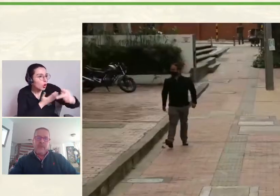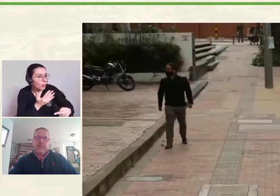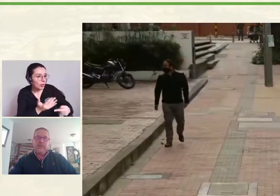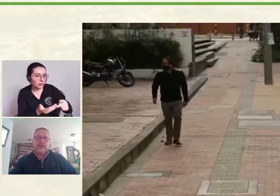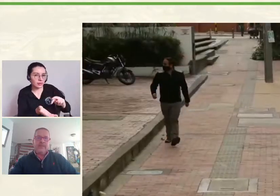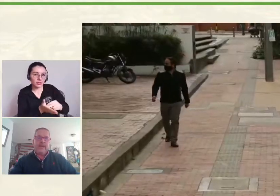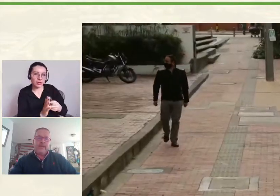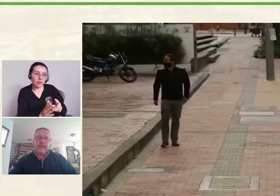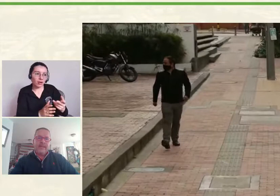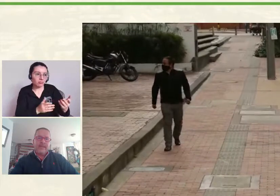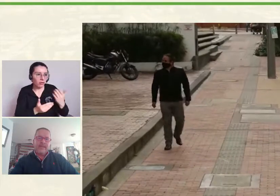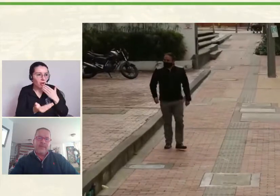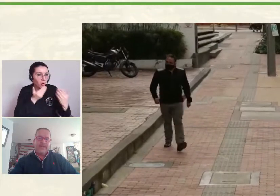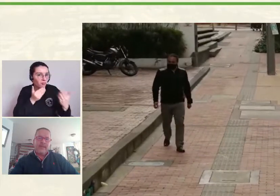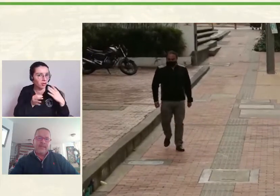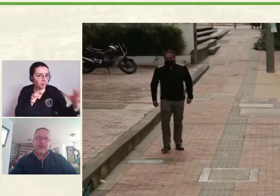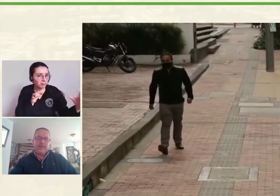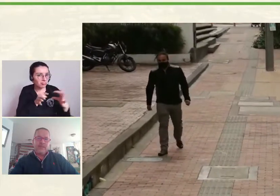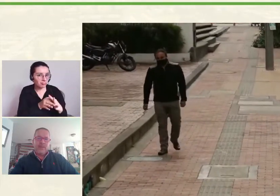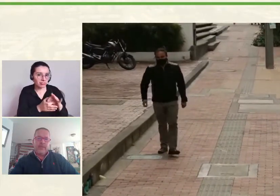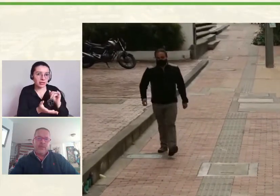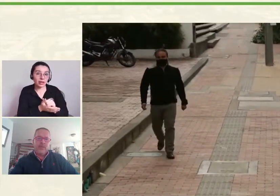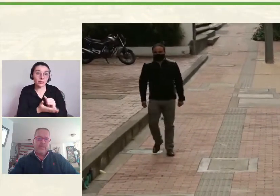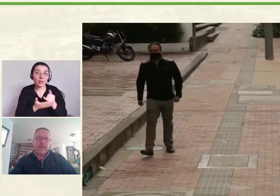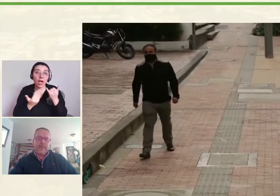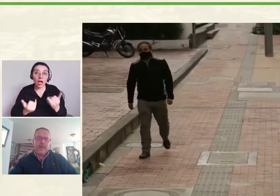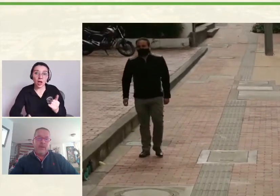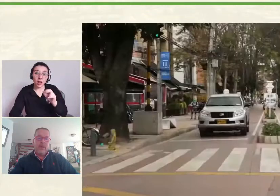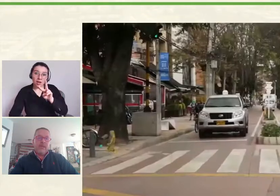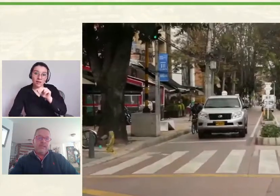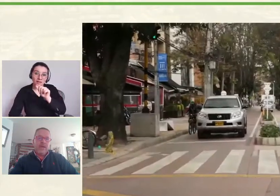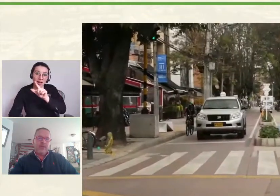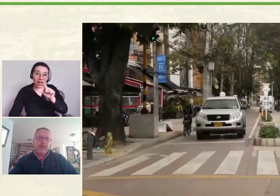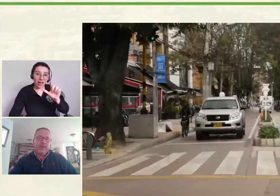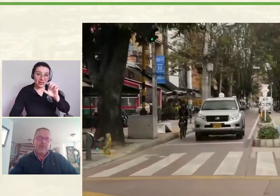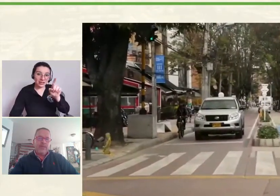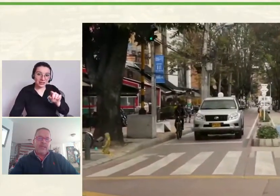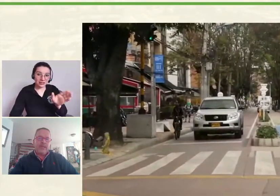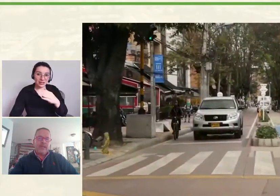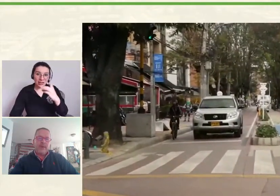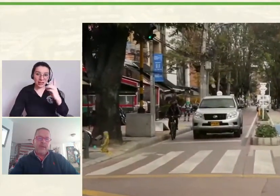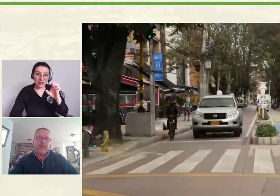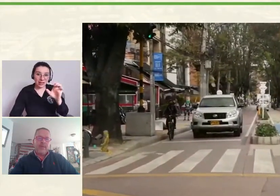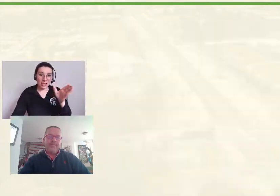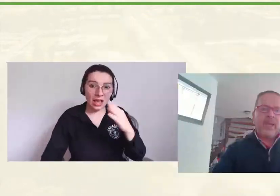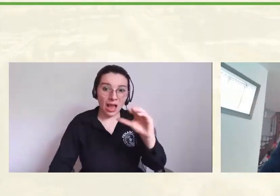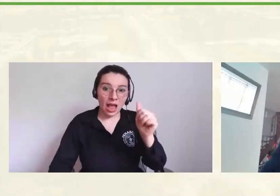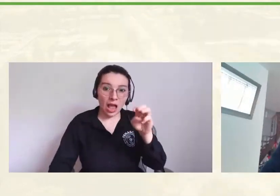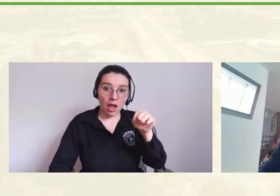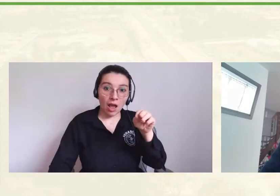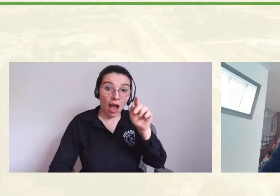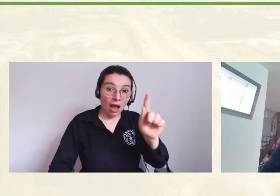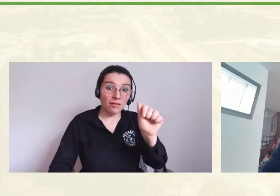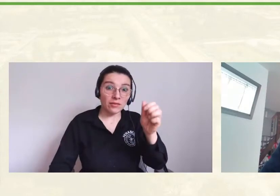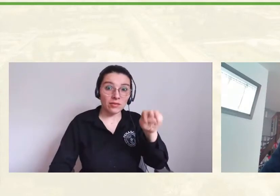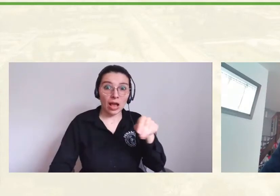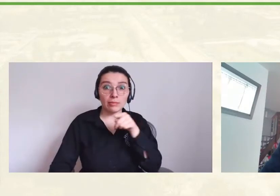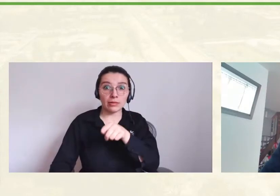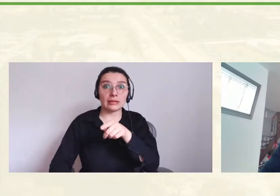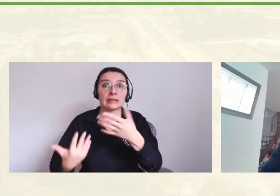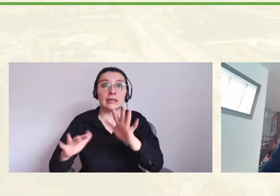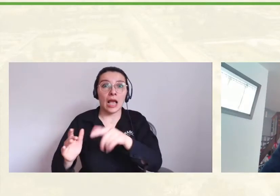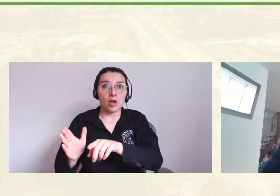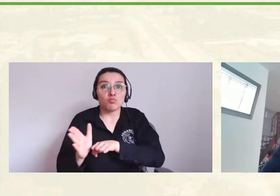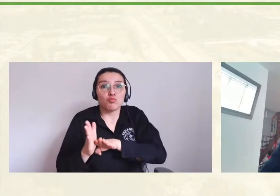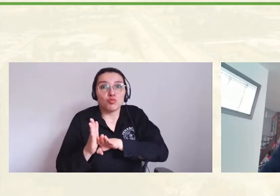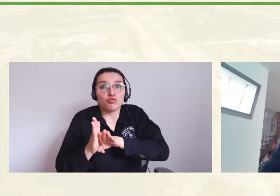El proyecto de Valles de Cafán es el que está más avanzado en este momento, como decía Camilo, ya lo tenemos en el tema del tema de